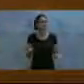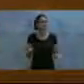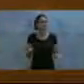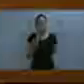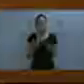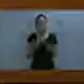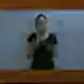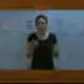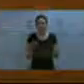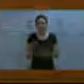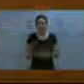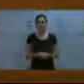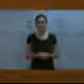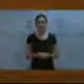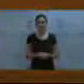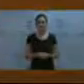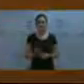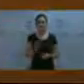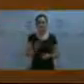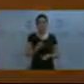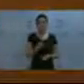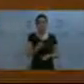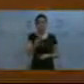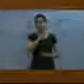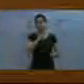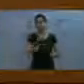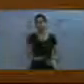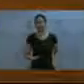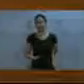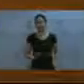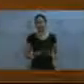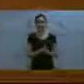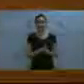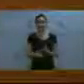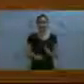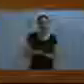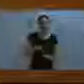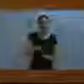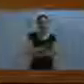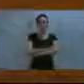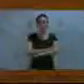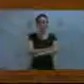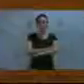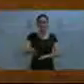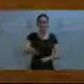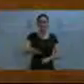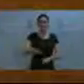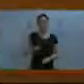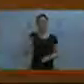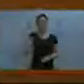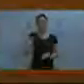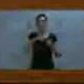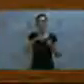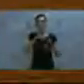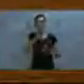ganándose todas las cartas para ser el próximo ministro de Turismo en Asturias o consejero de Turismo. Nos parecerá muy